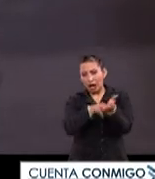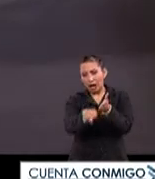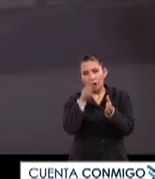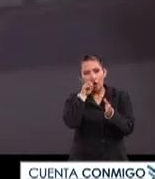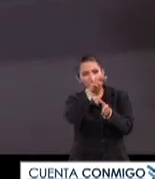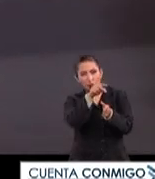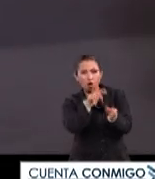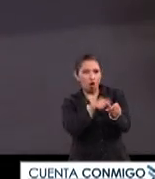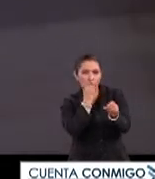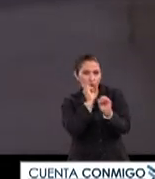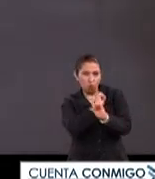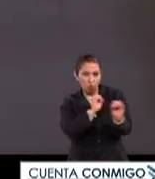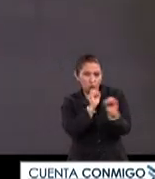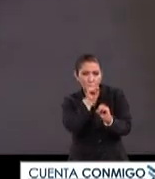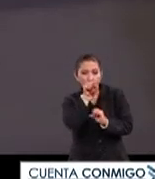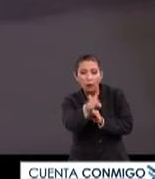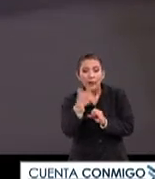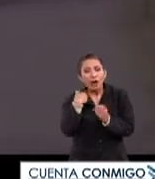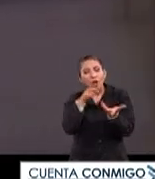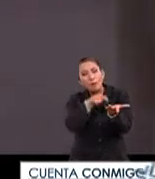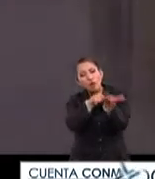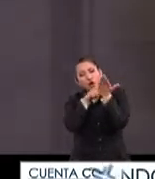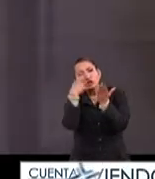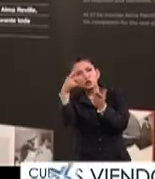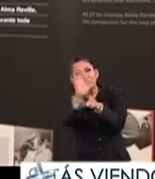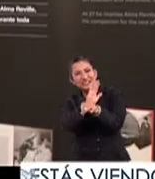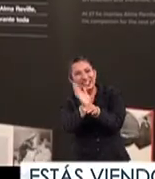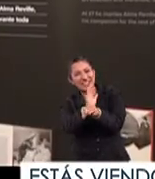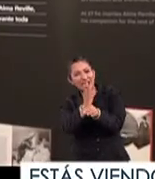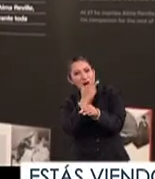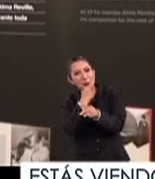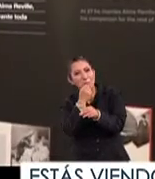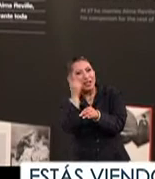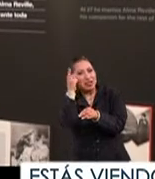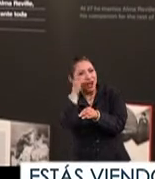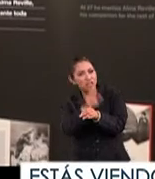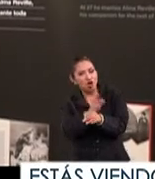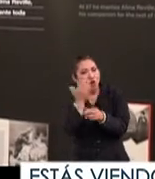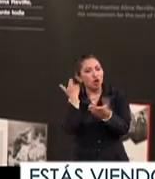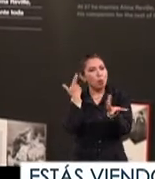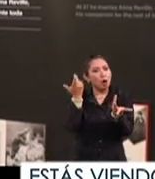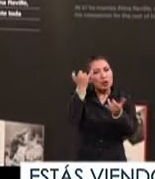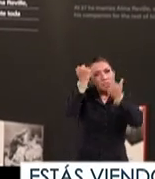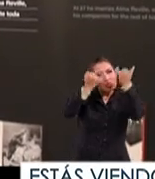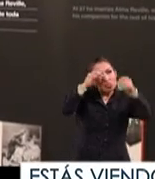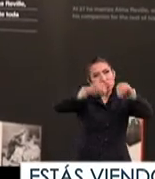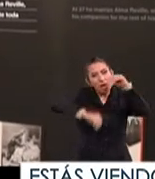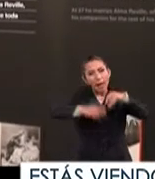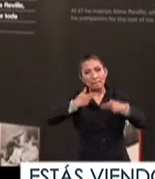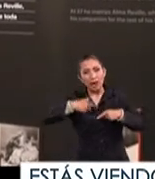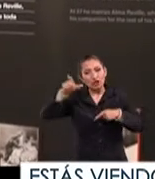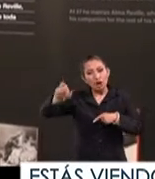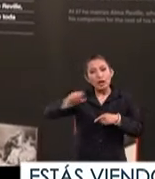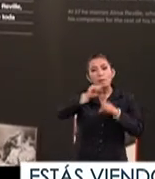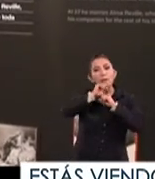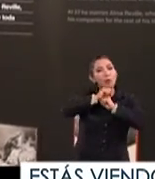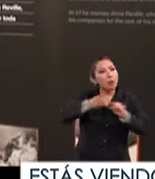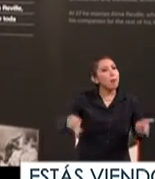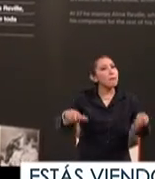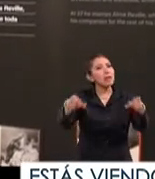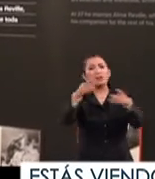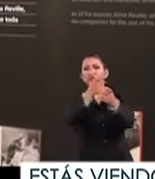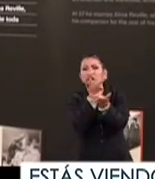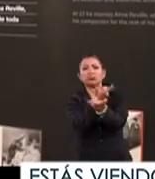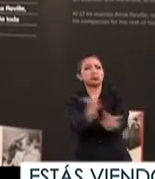una sensación, ¿no? de lo que es el cine de Hitchcock como autor, como director, como persona, como publicista, como lo